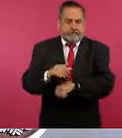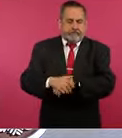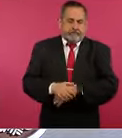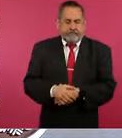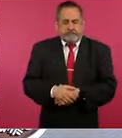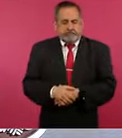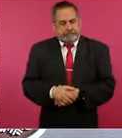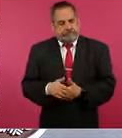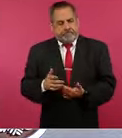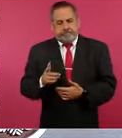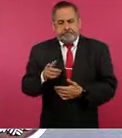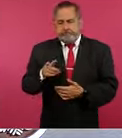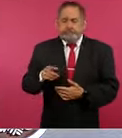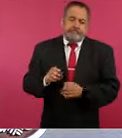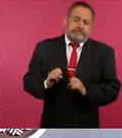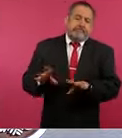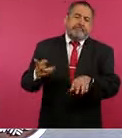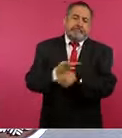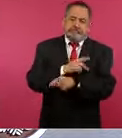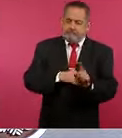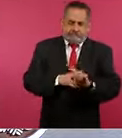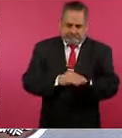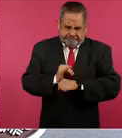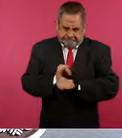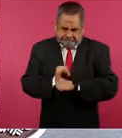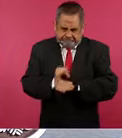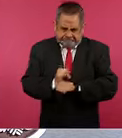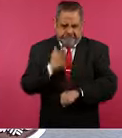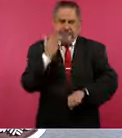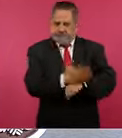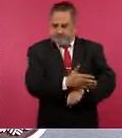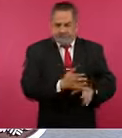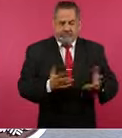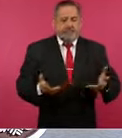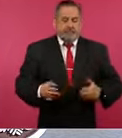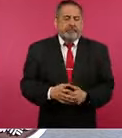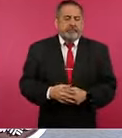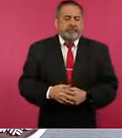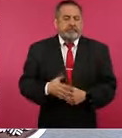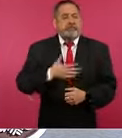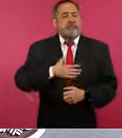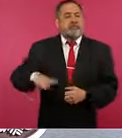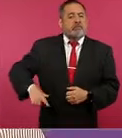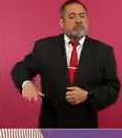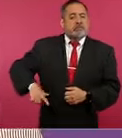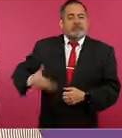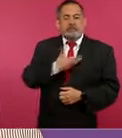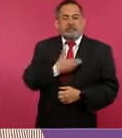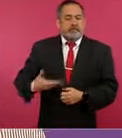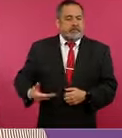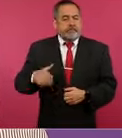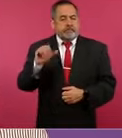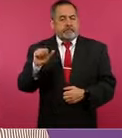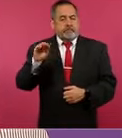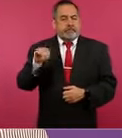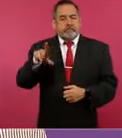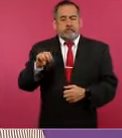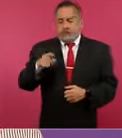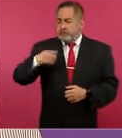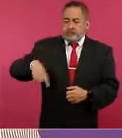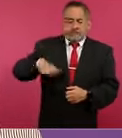no quedarán impunes. En el gobierno del presidente Andrés Manuel López Obrador